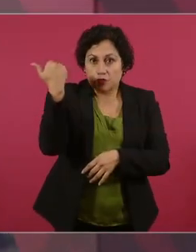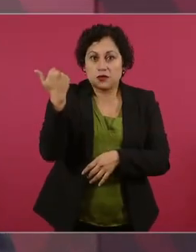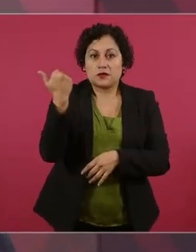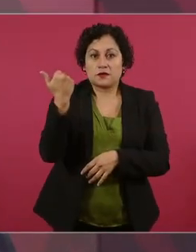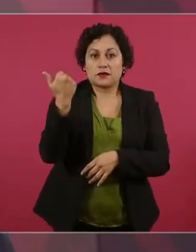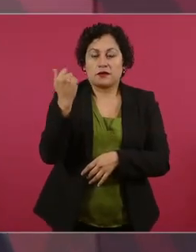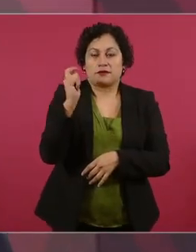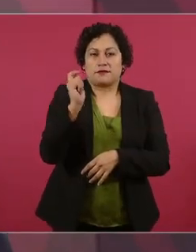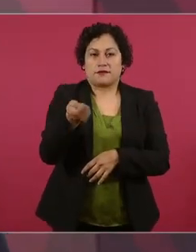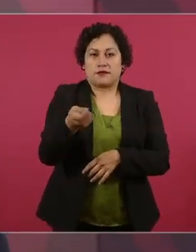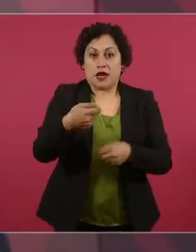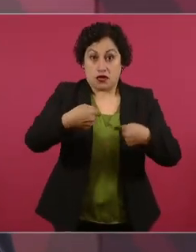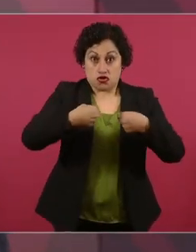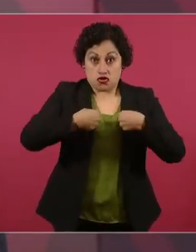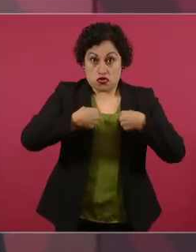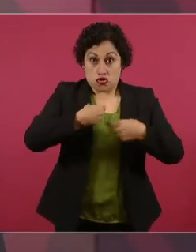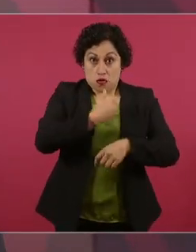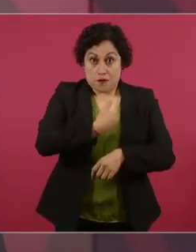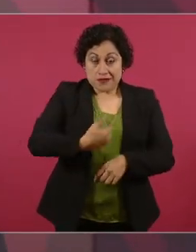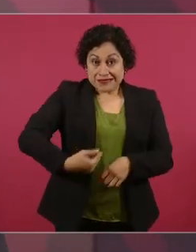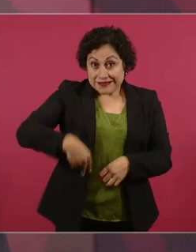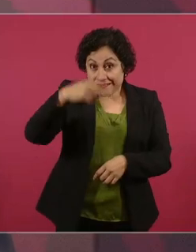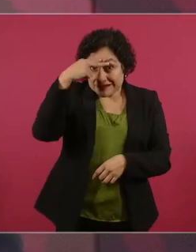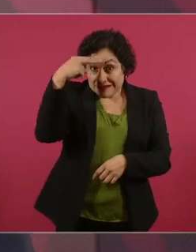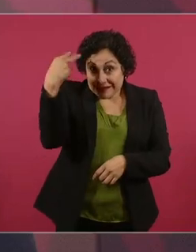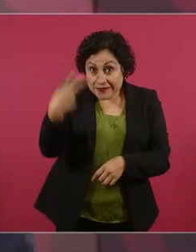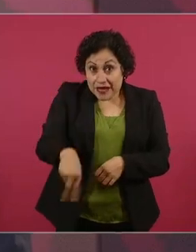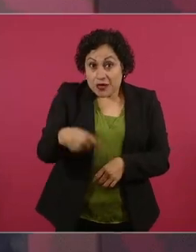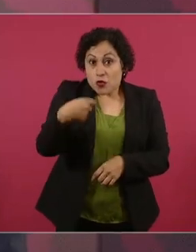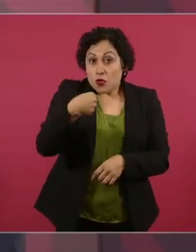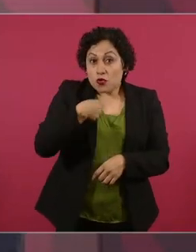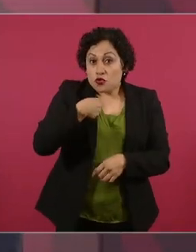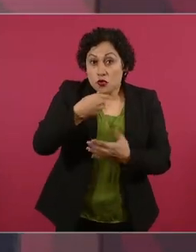presidente de México, no sabía, hace 3 meses,